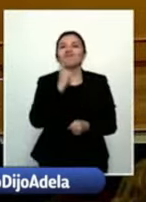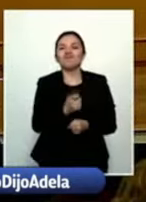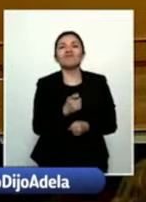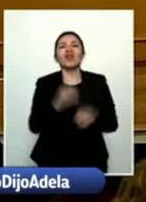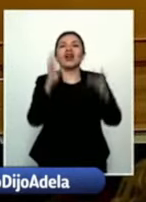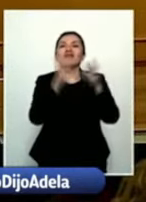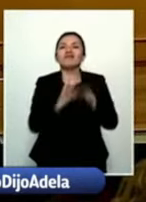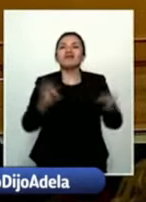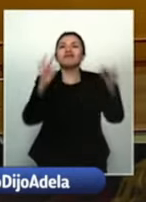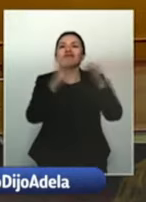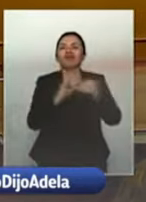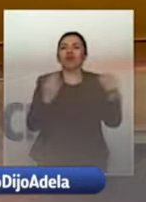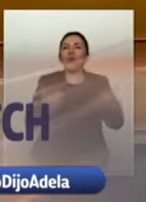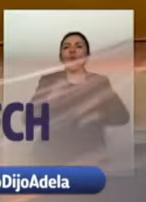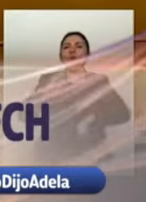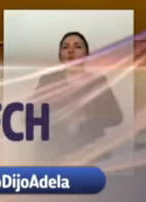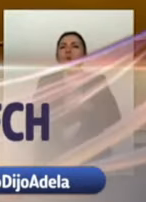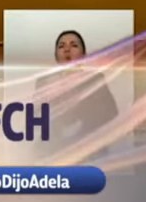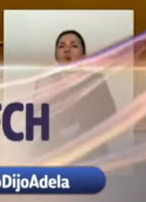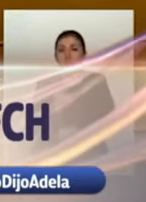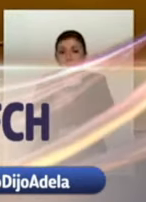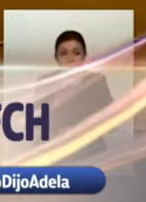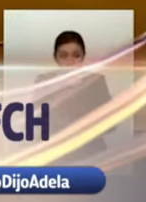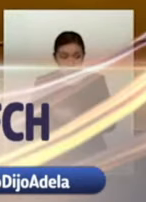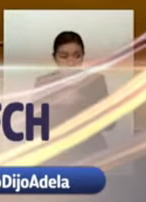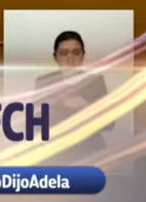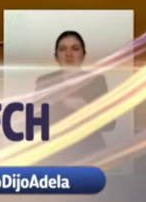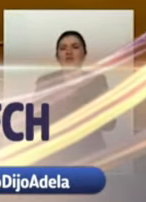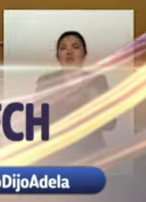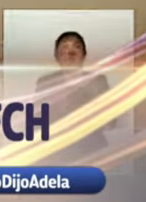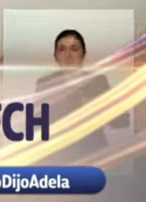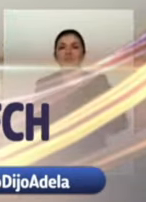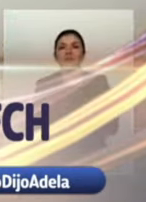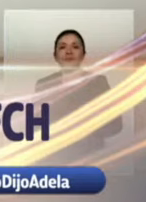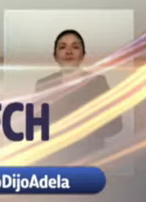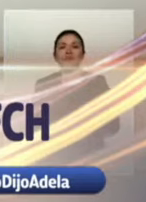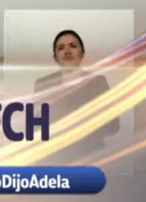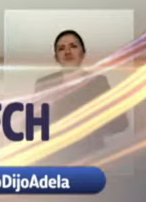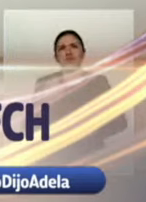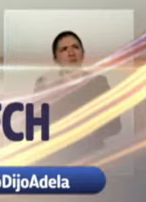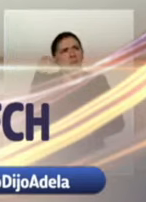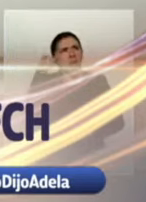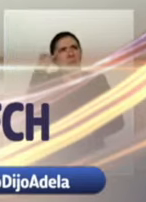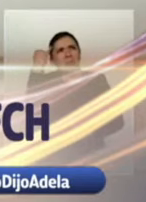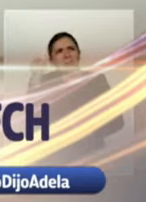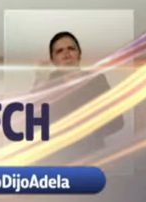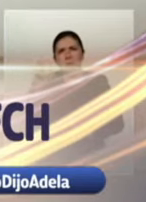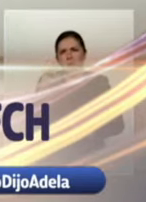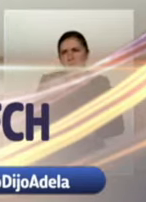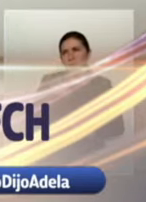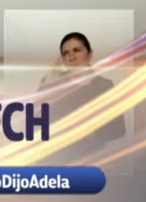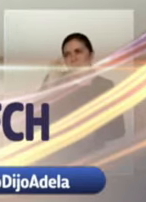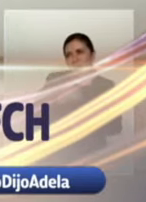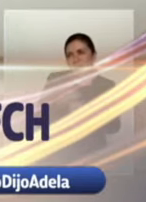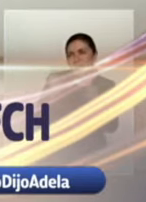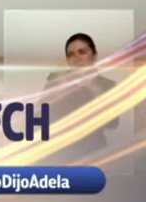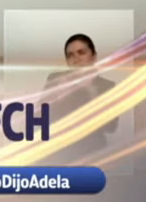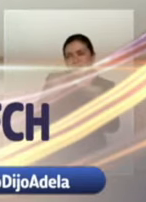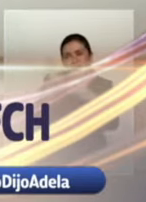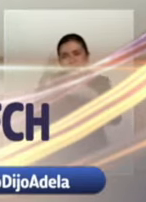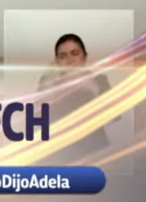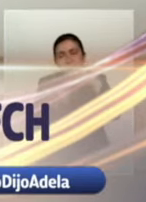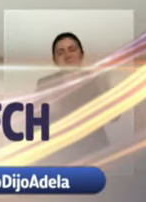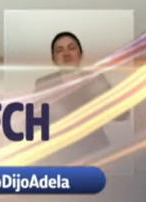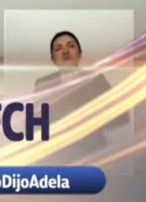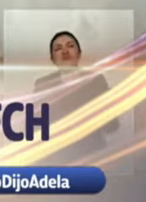jurisprudencial, el ministro presidente de la Suprema Corte, Arturo Saldívar, narró que él fue objeto de presiones